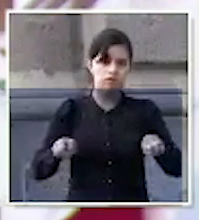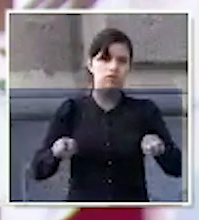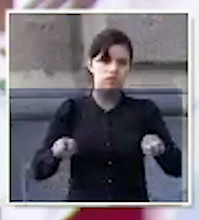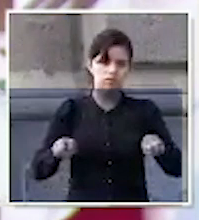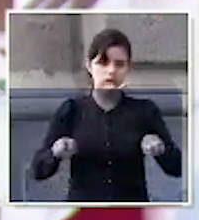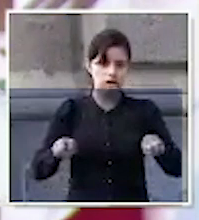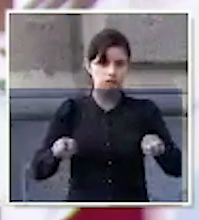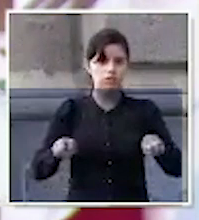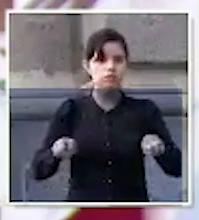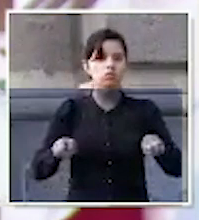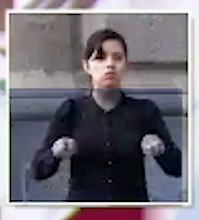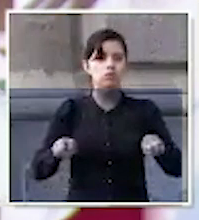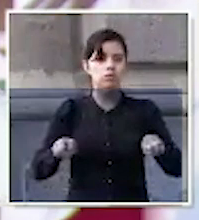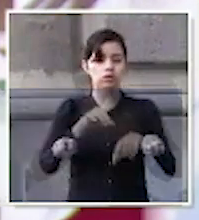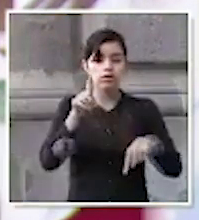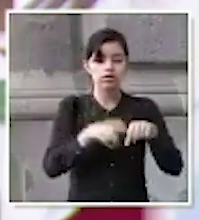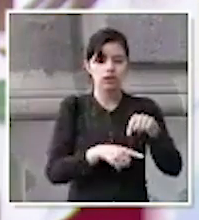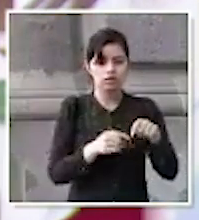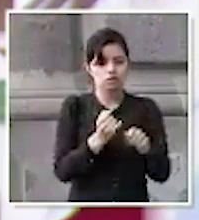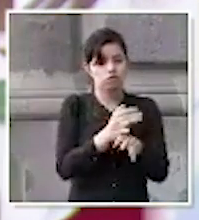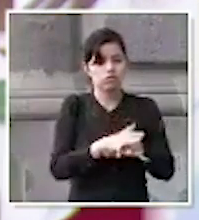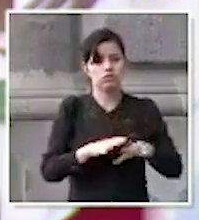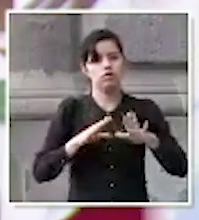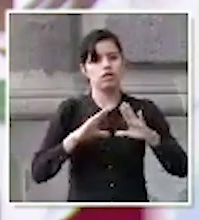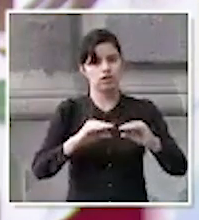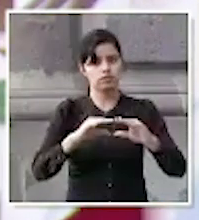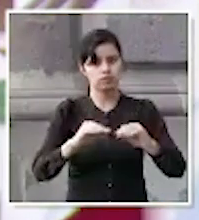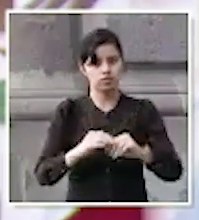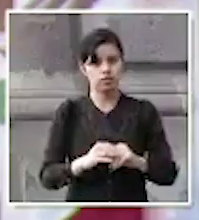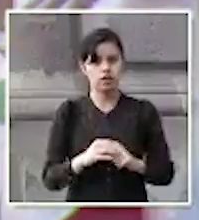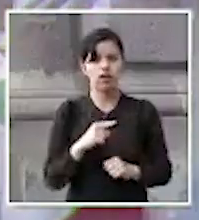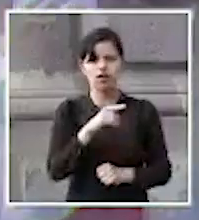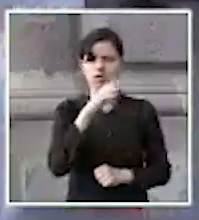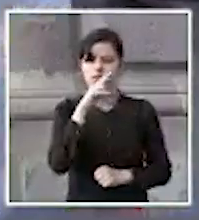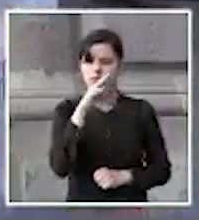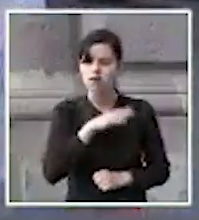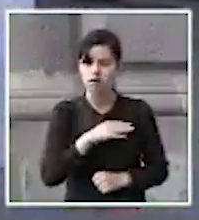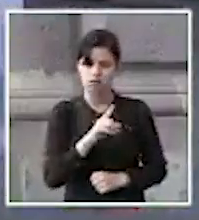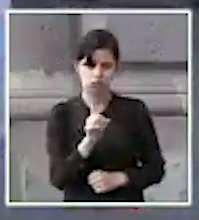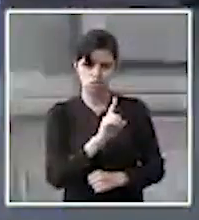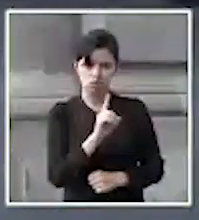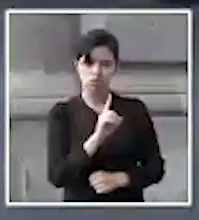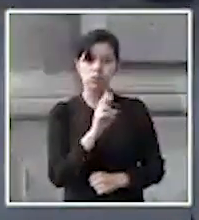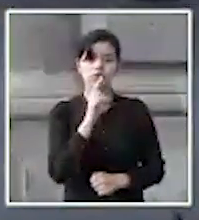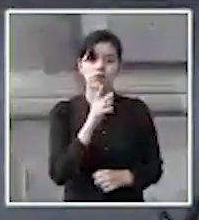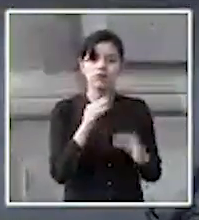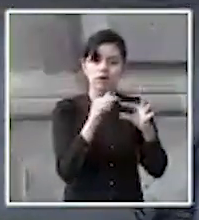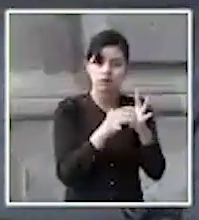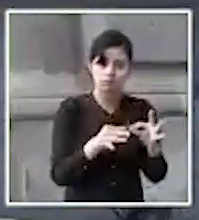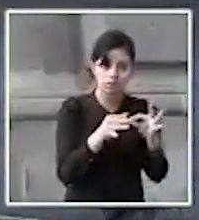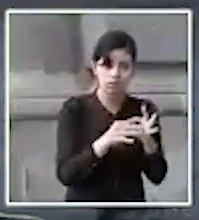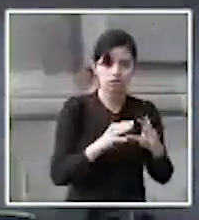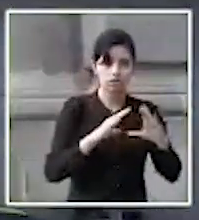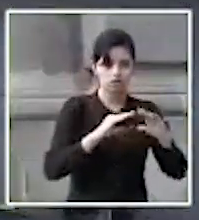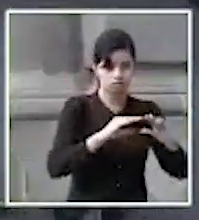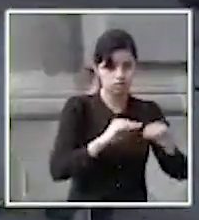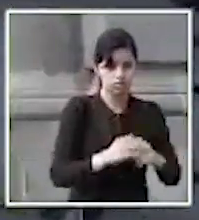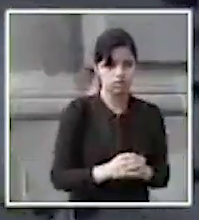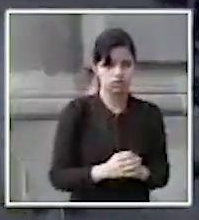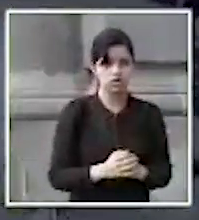y no con la criminalización. Renunciar a esto nos puede acercar a la censura y al